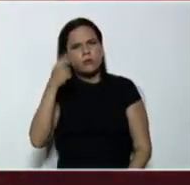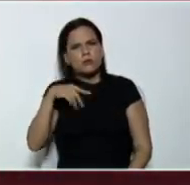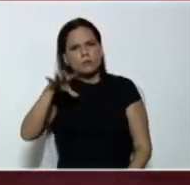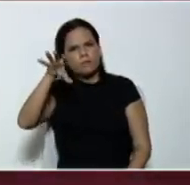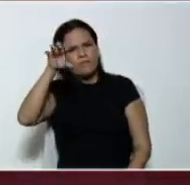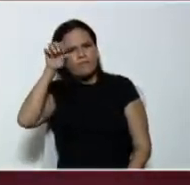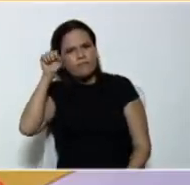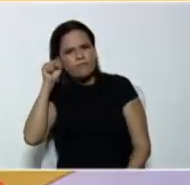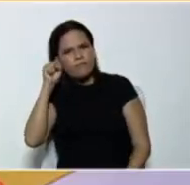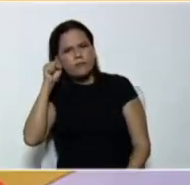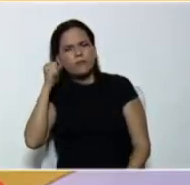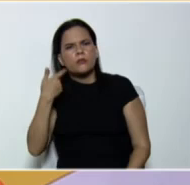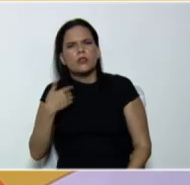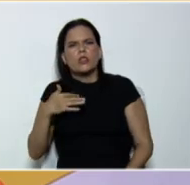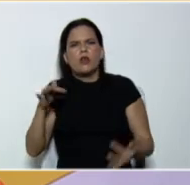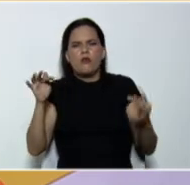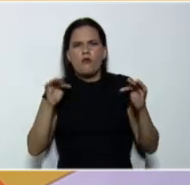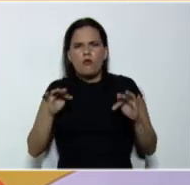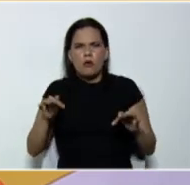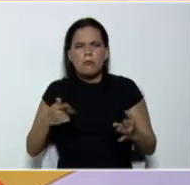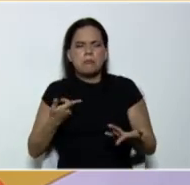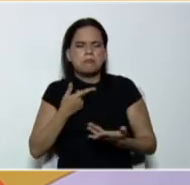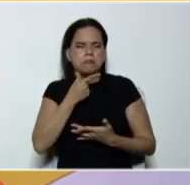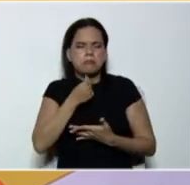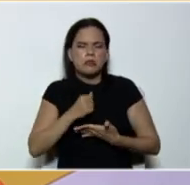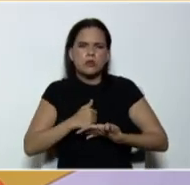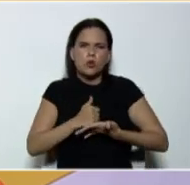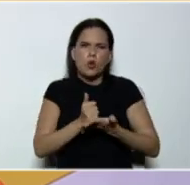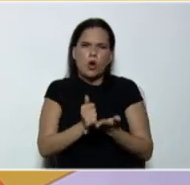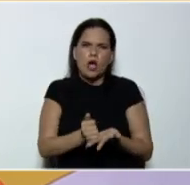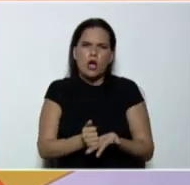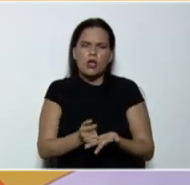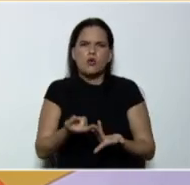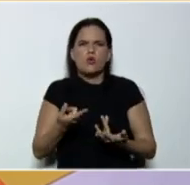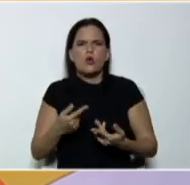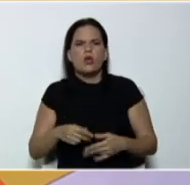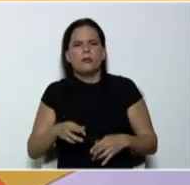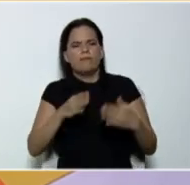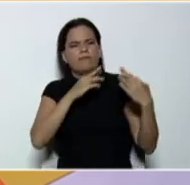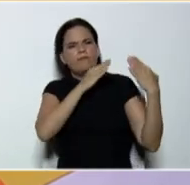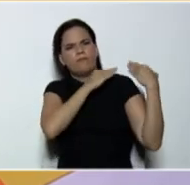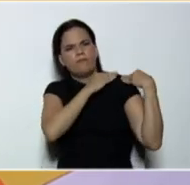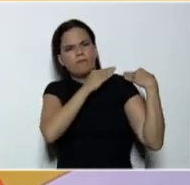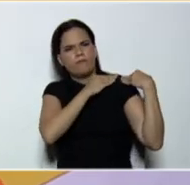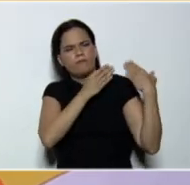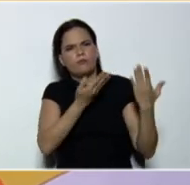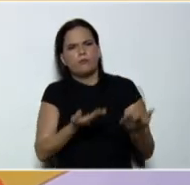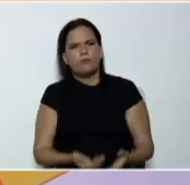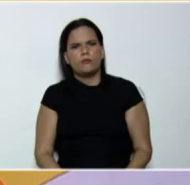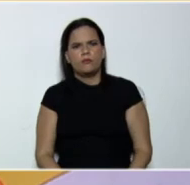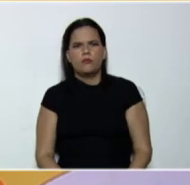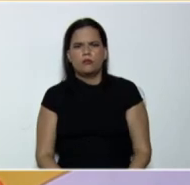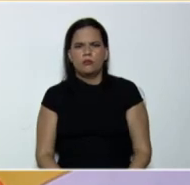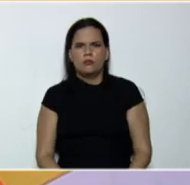de una manera espontánea con la ayuda del adulto significativo.